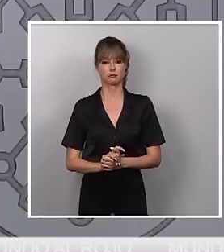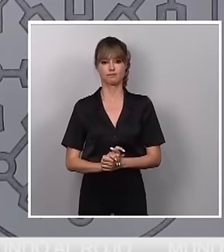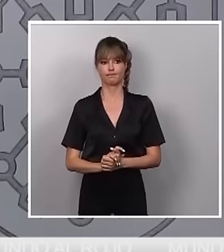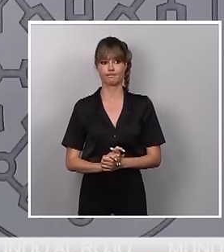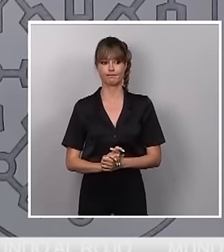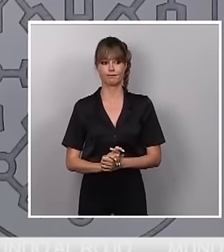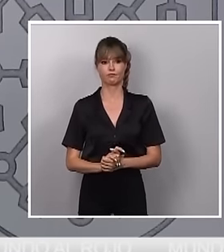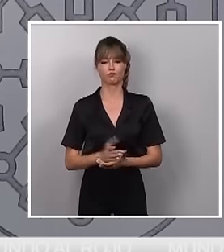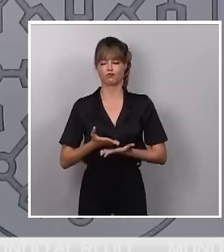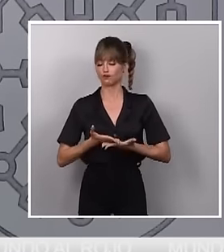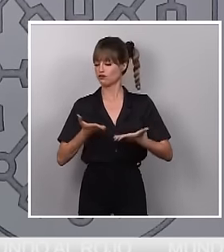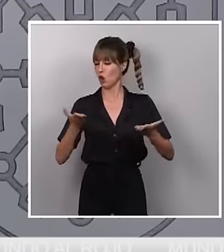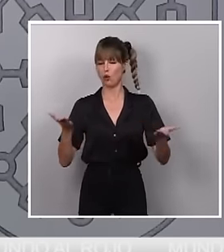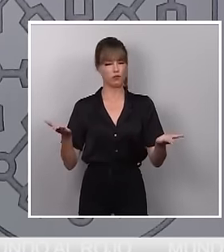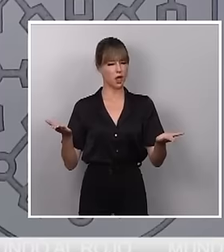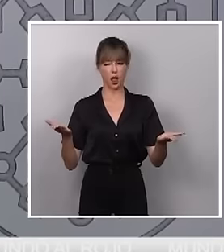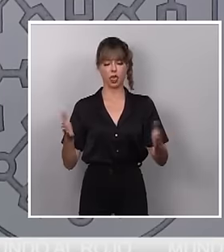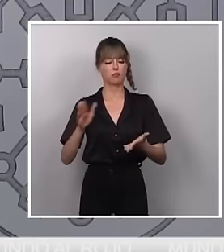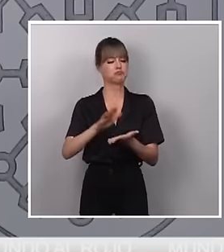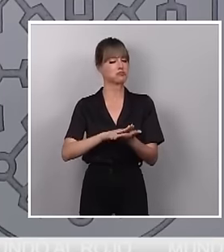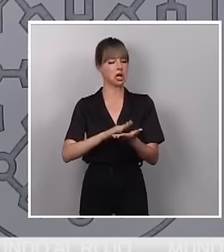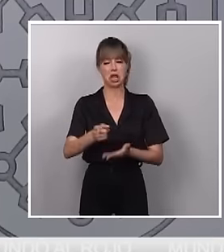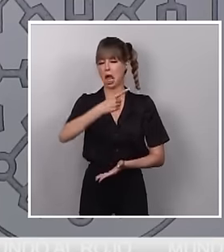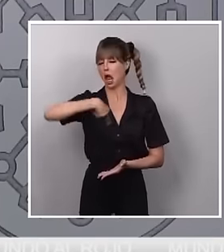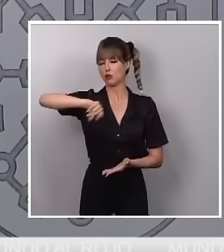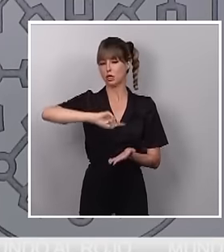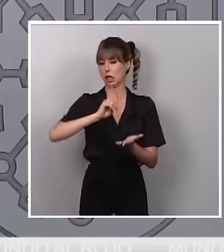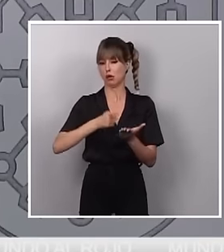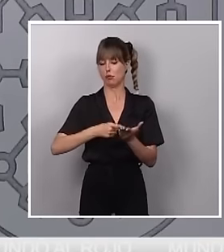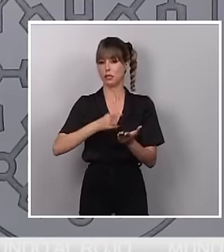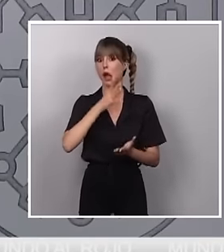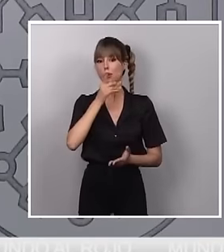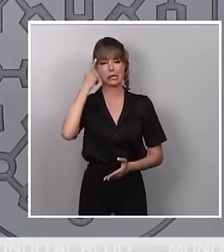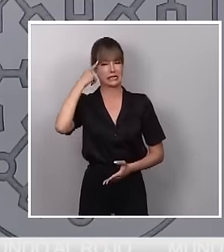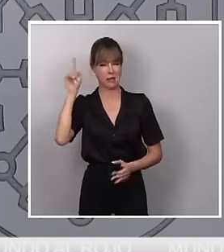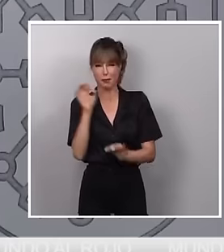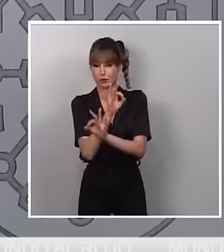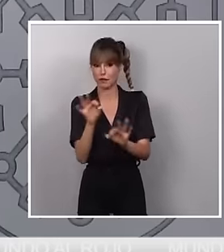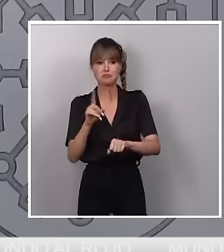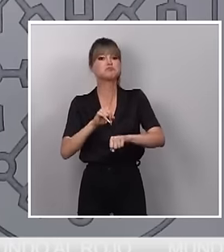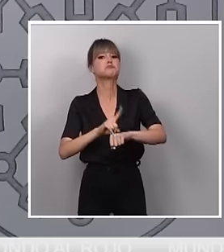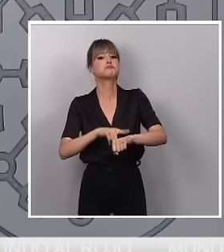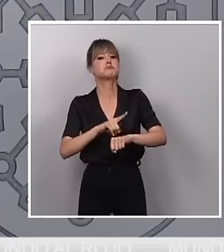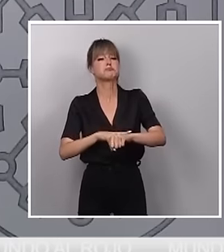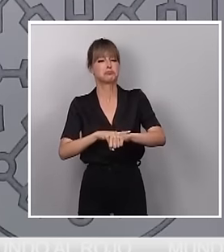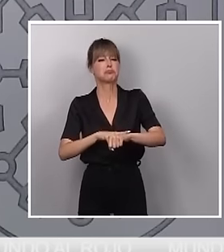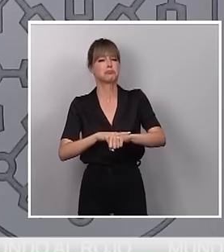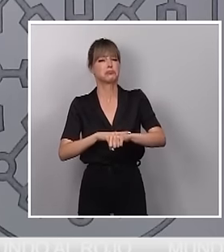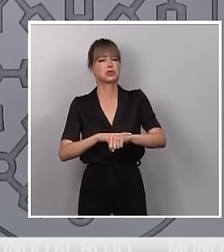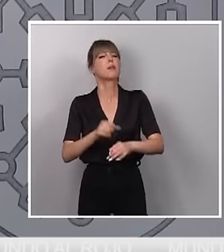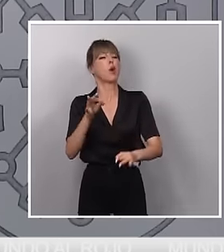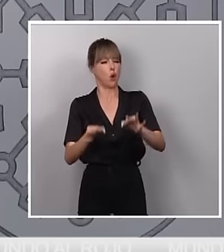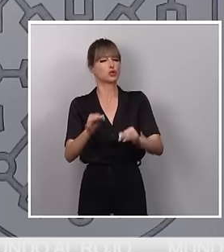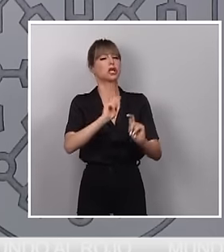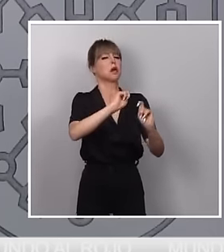toda nuestra confianza y toda más nuestra tranquilidad, porque somos perfectamente conscientes que el tiempo pondrá a cada uno en su